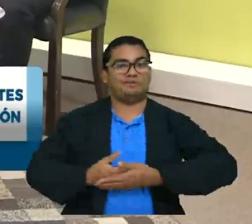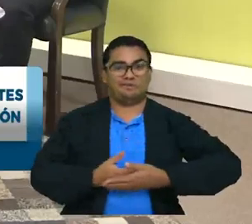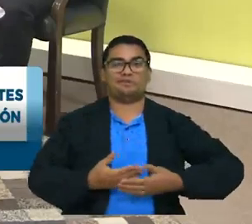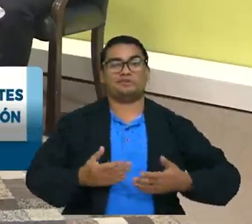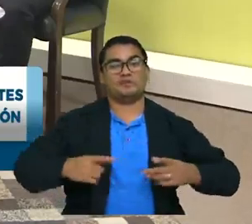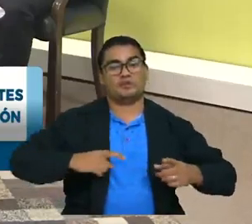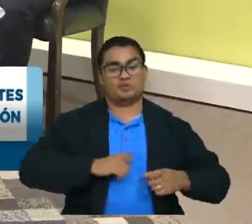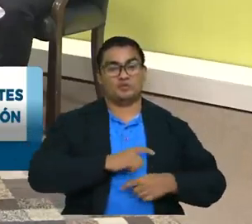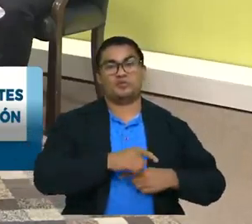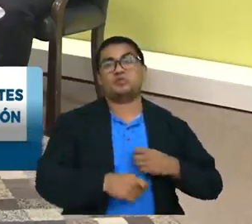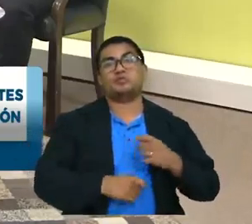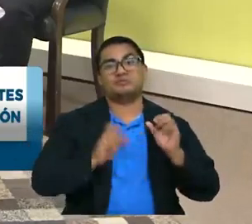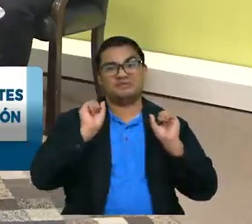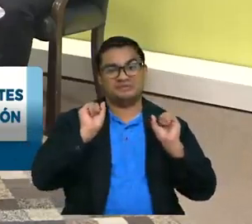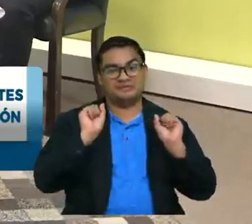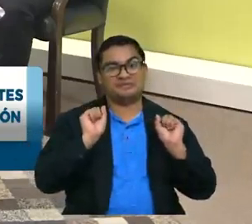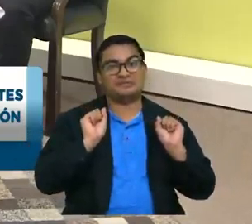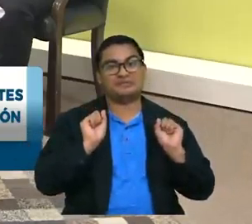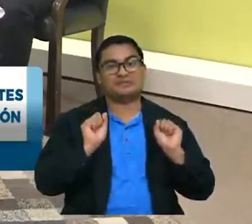de un parásito producto